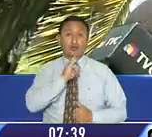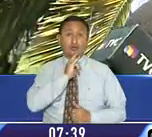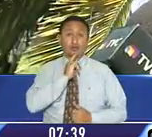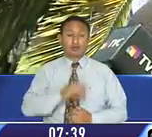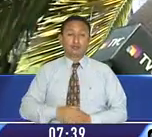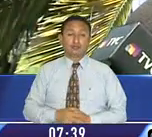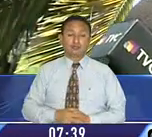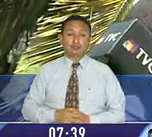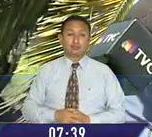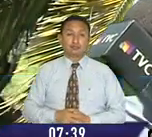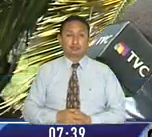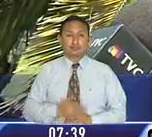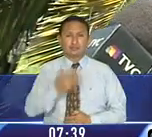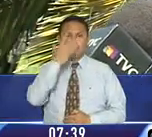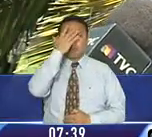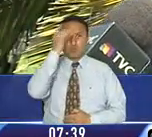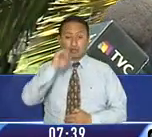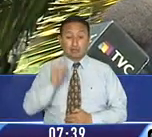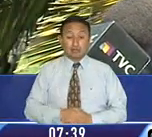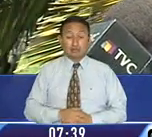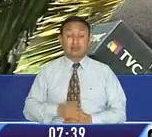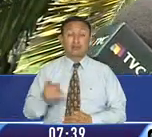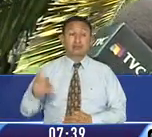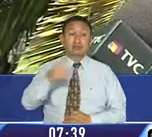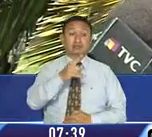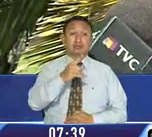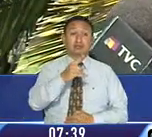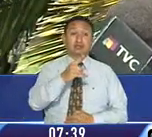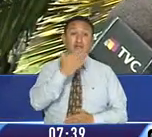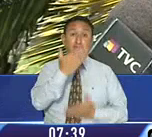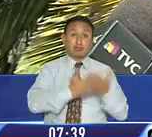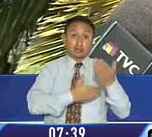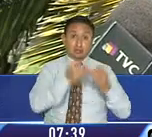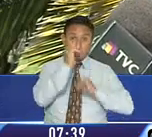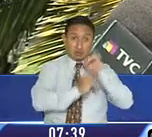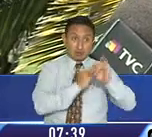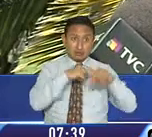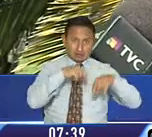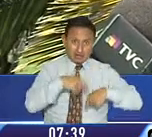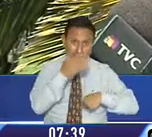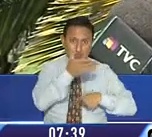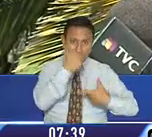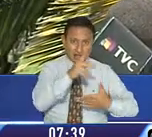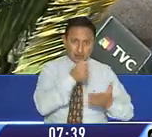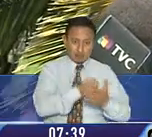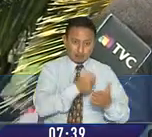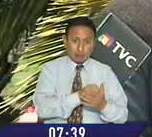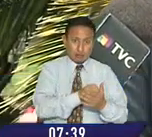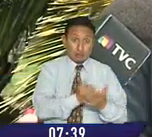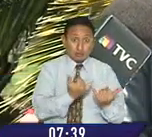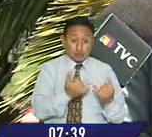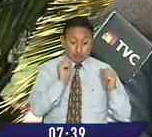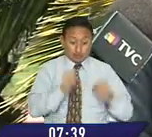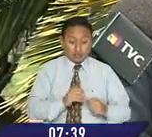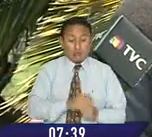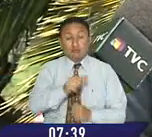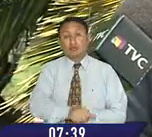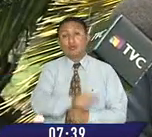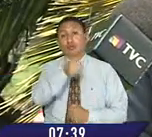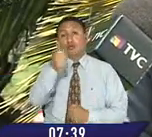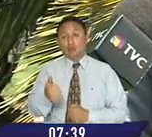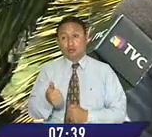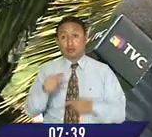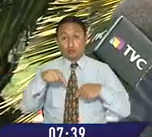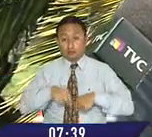Porque ganamos competitividad en los mercados que ya nos consumen. Entonces, nos da el espacio, nos da la dinámica para